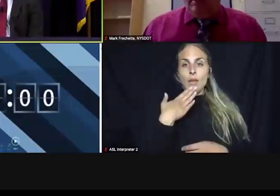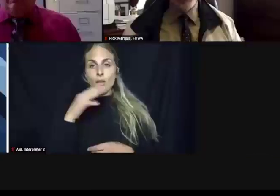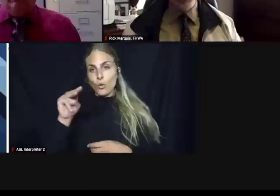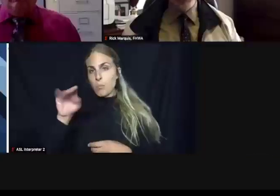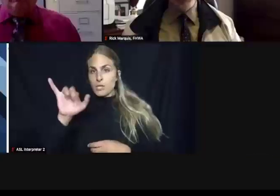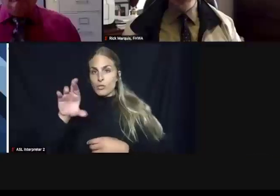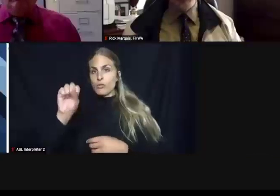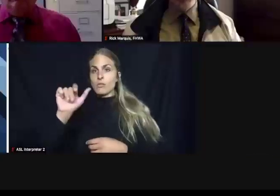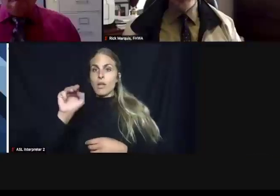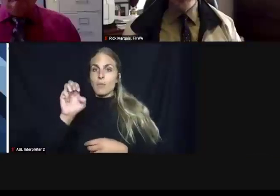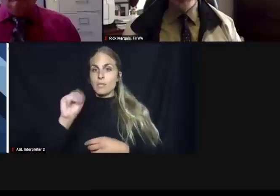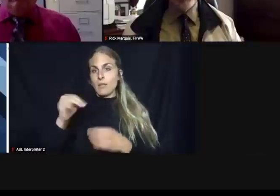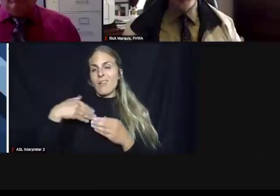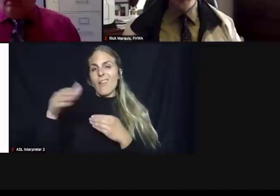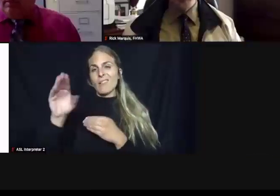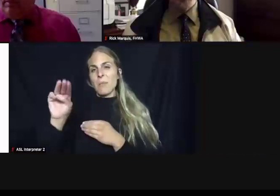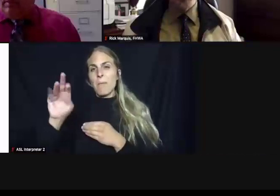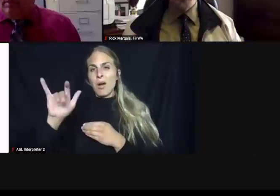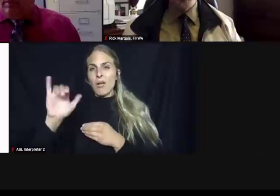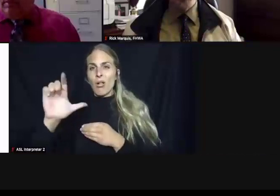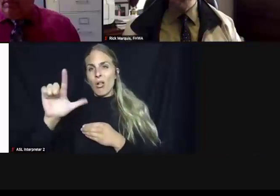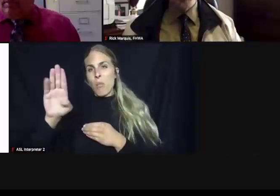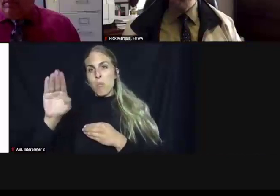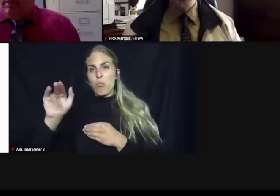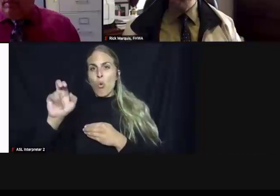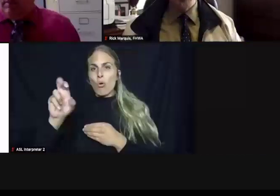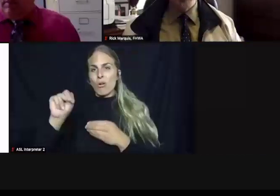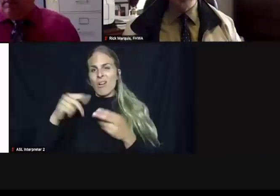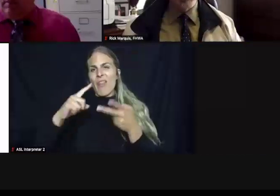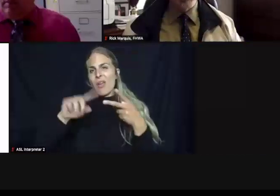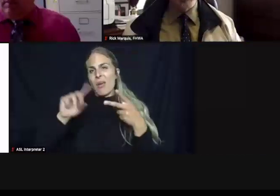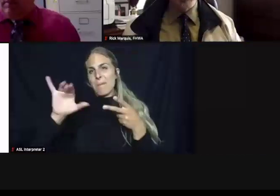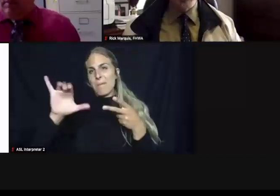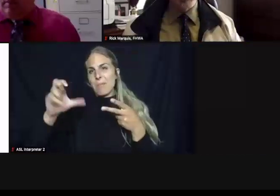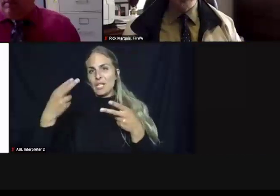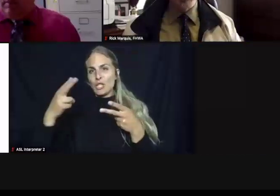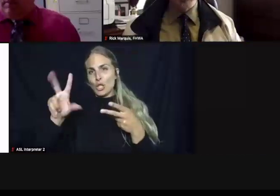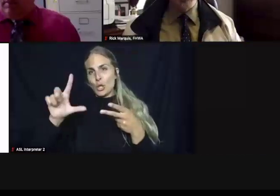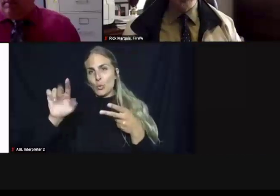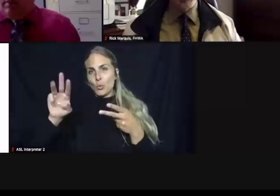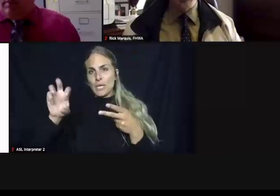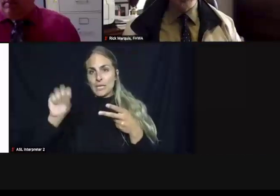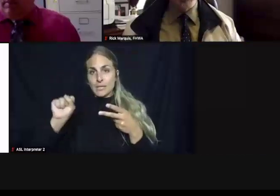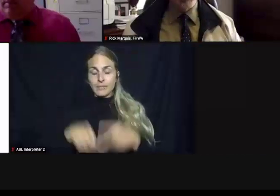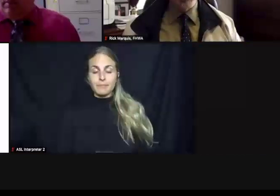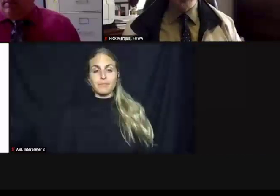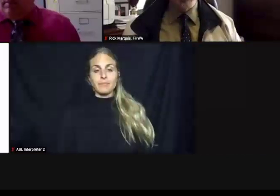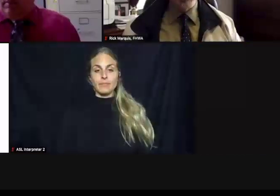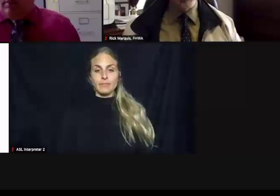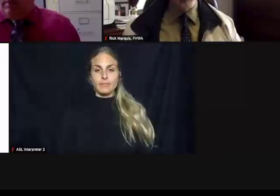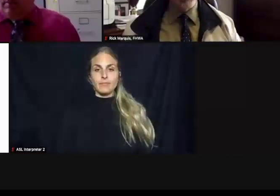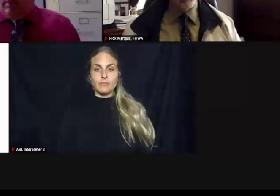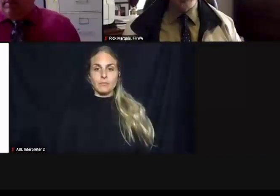Gracias, señor Sampson. Ahora Michael Bourne, seguido por Mitch Lewis.